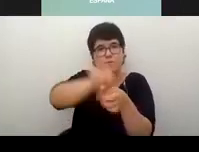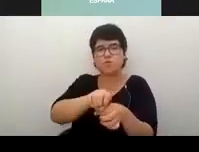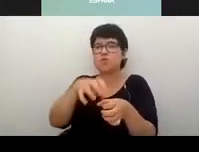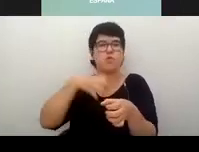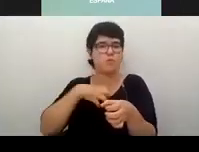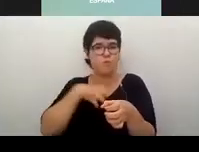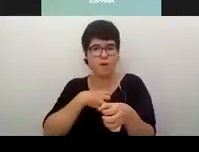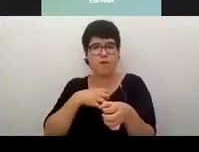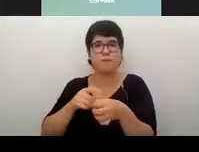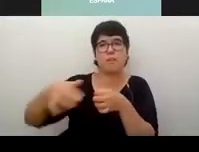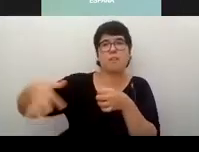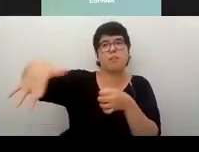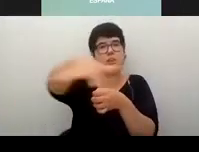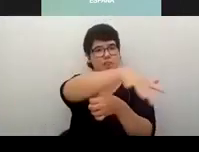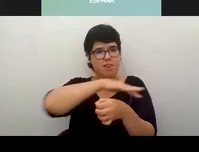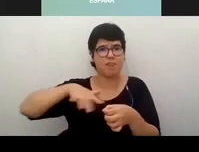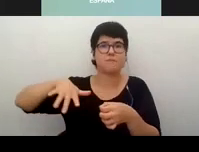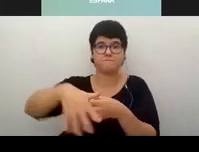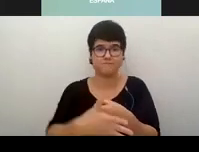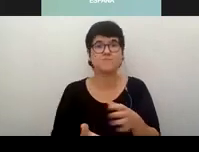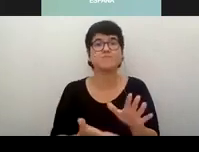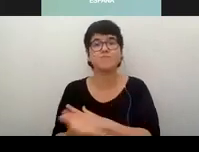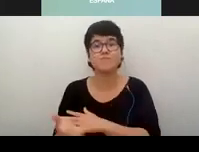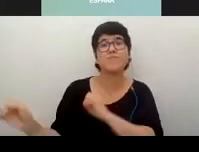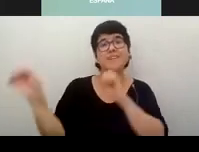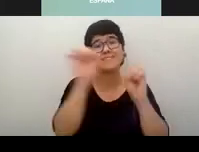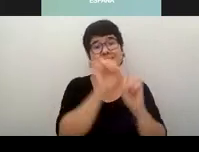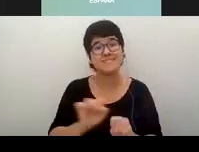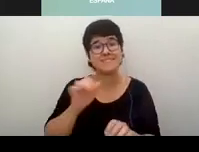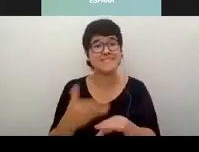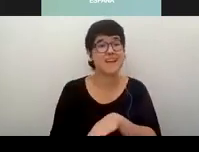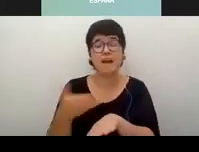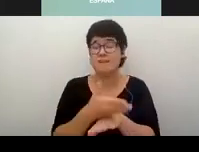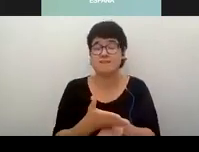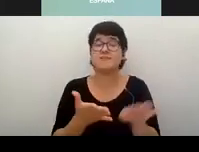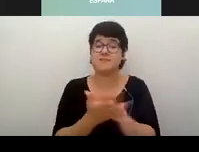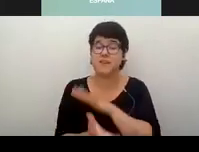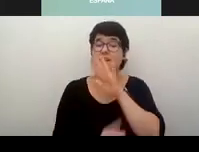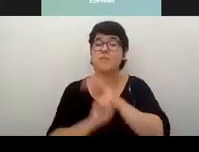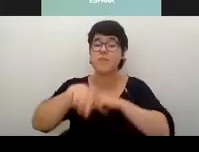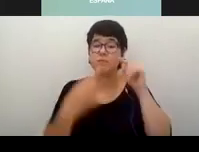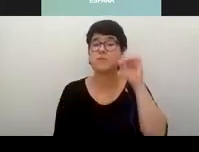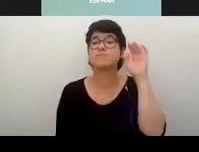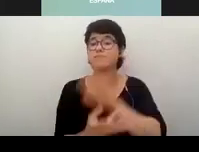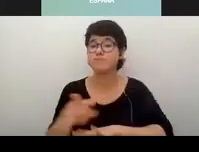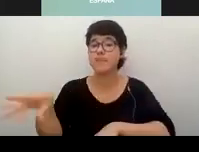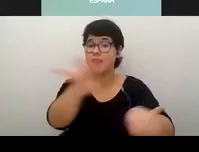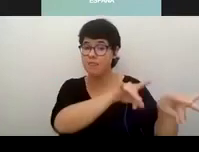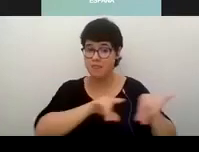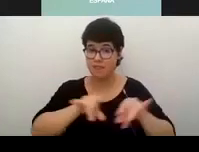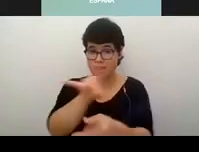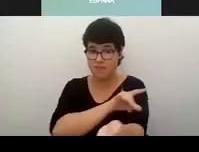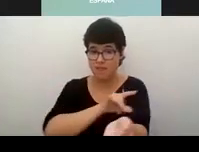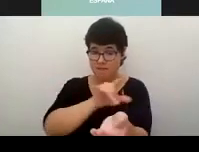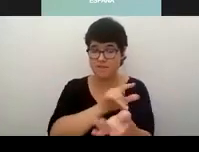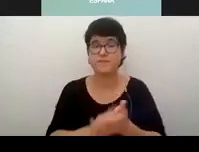insulina, como os digo, paso previo a la diabetes, puede estar condicionada perfectamente vía microbiota por una